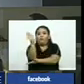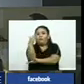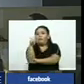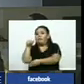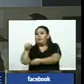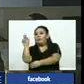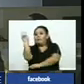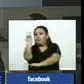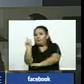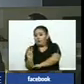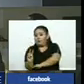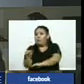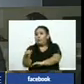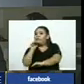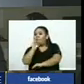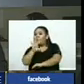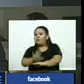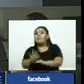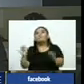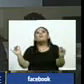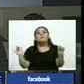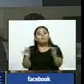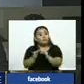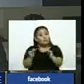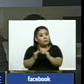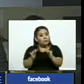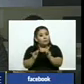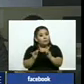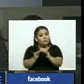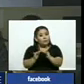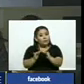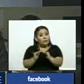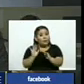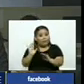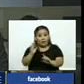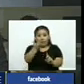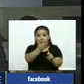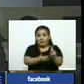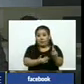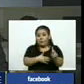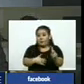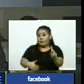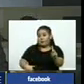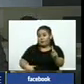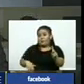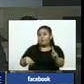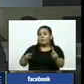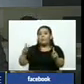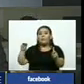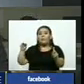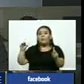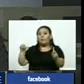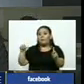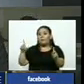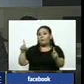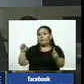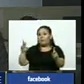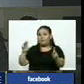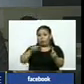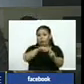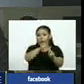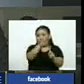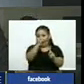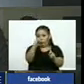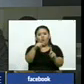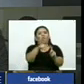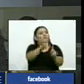del país suramericano y en consecuencia también que el gobernante en disputa, Nicolás Maduro, también tomara la misma